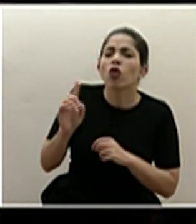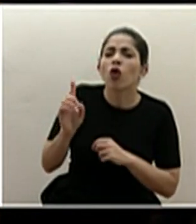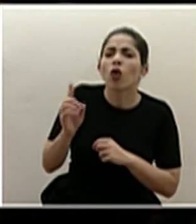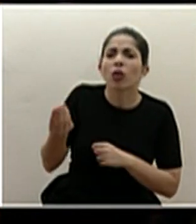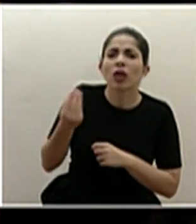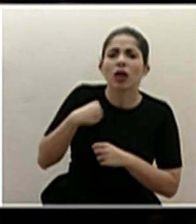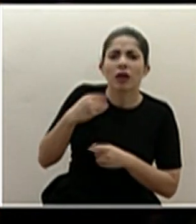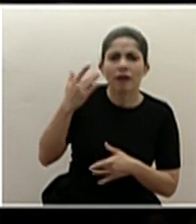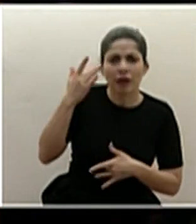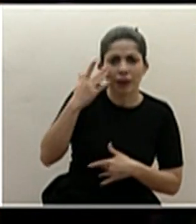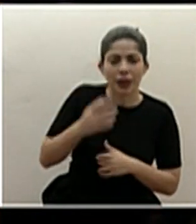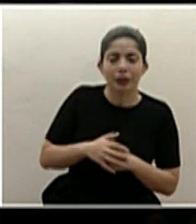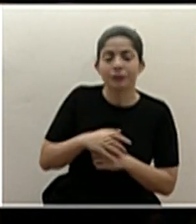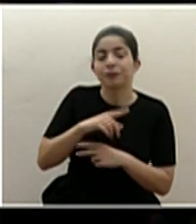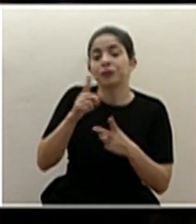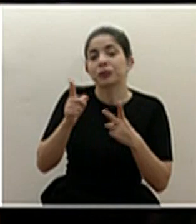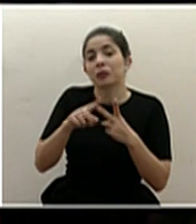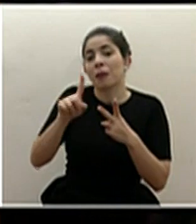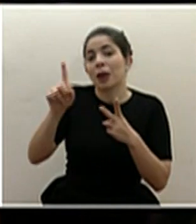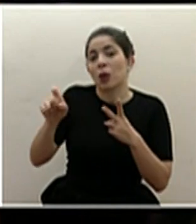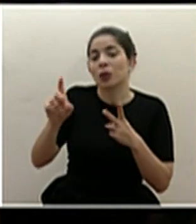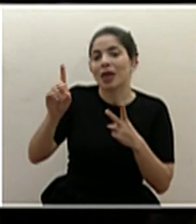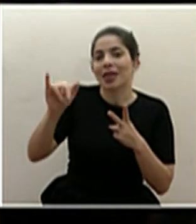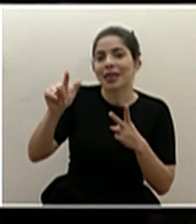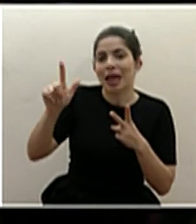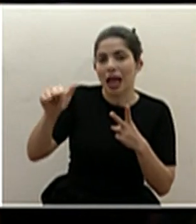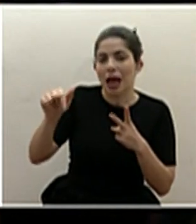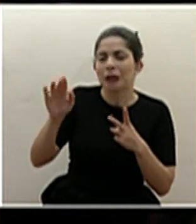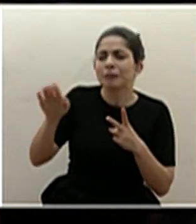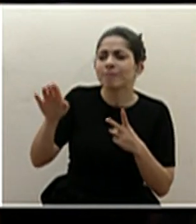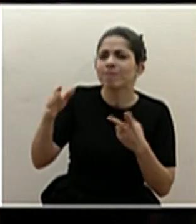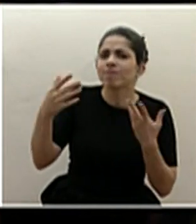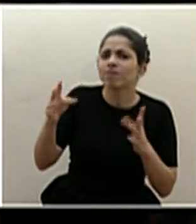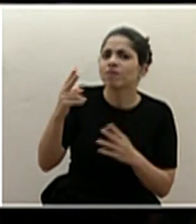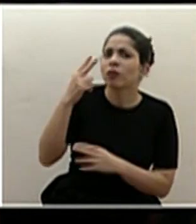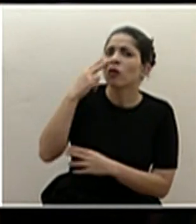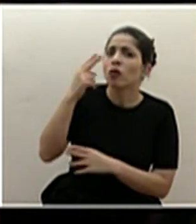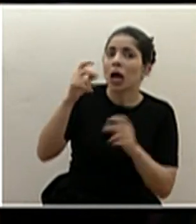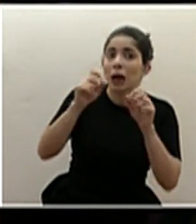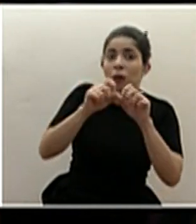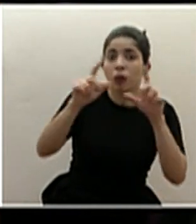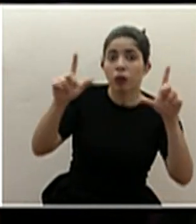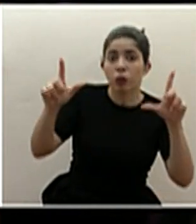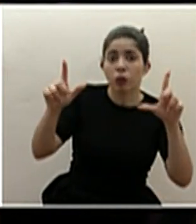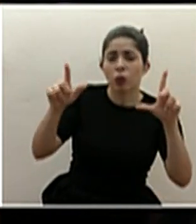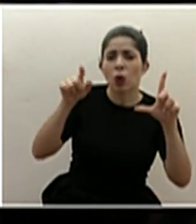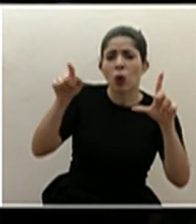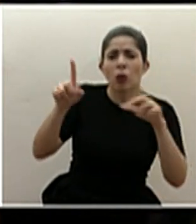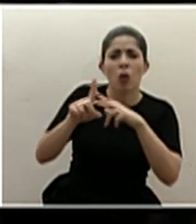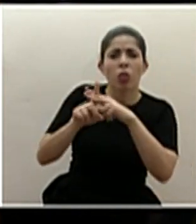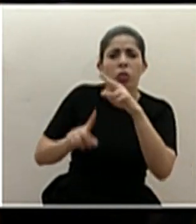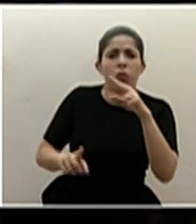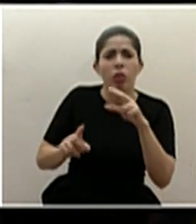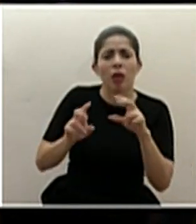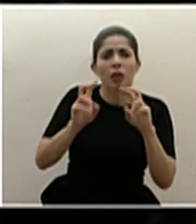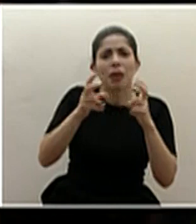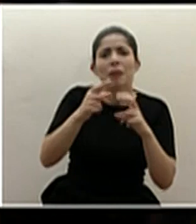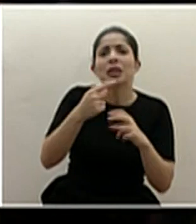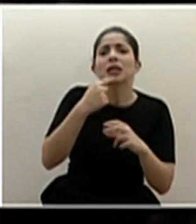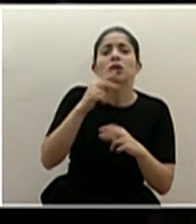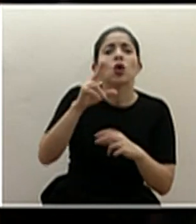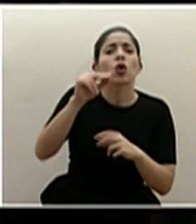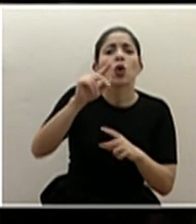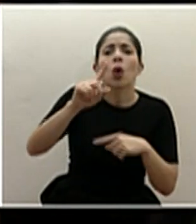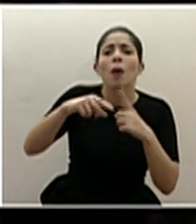contagio. La otra pregunta sería para doña Dialá. Doña Dialá, vimos que en la diapositiva se brincó un punto que es el de que no se le van a